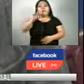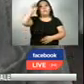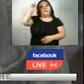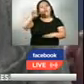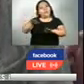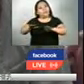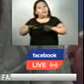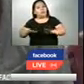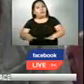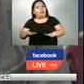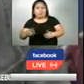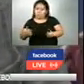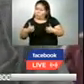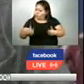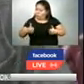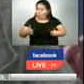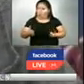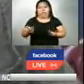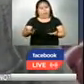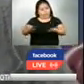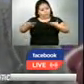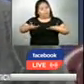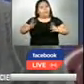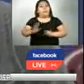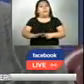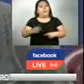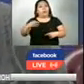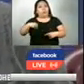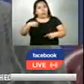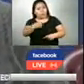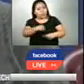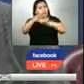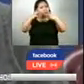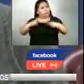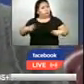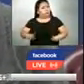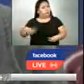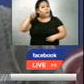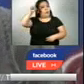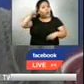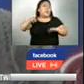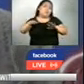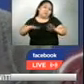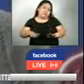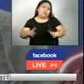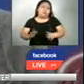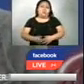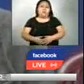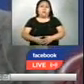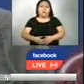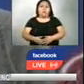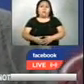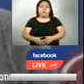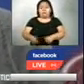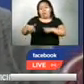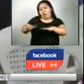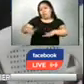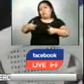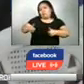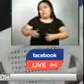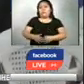Dios, los atienden bien, tenemos consulta y todo, pues gracias a Él, pues los tratan